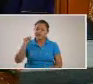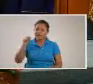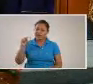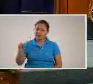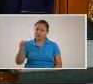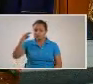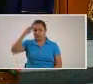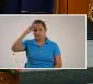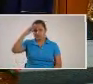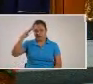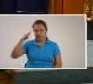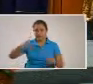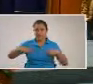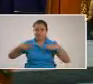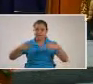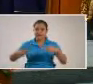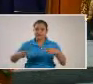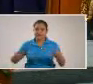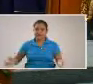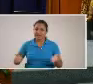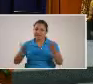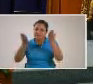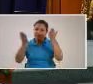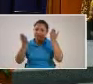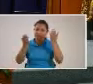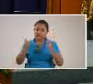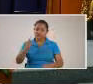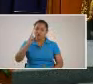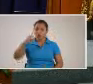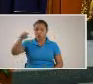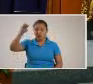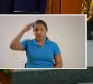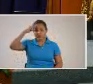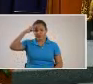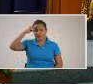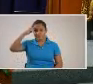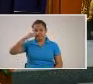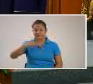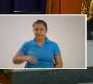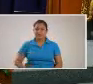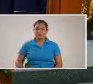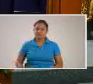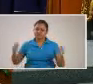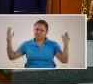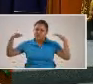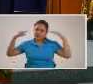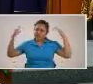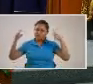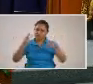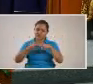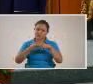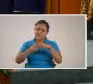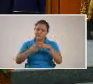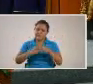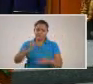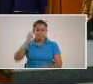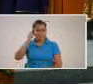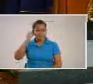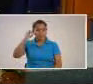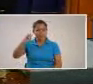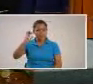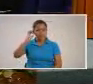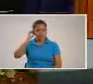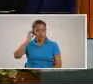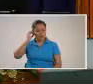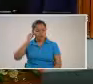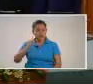jefes habrá de levantarse un jefe soberano llamado Gog, que va a ejercer dominio, va a